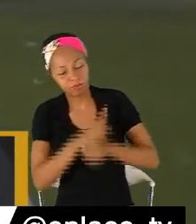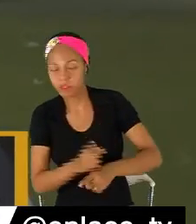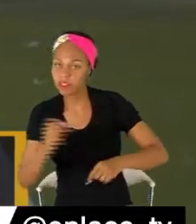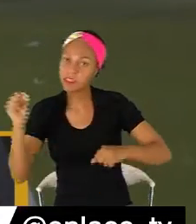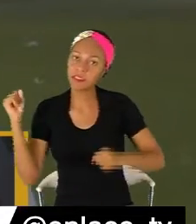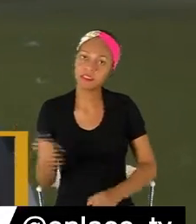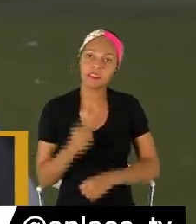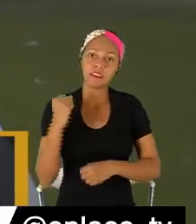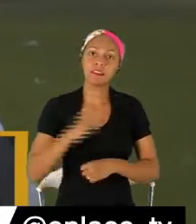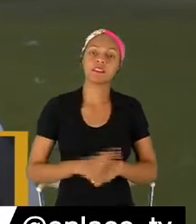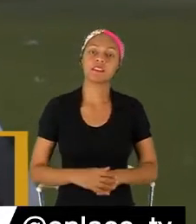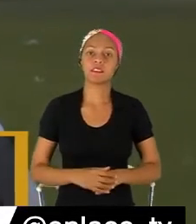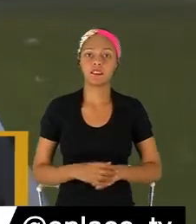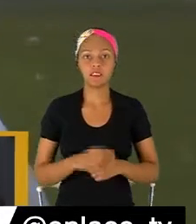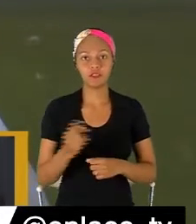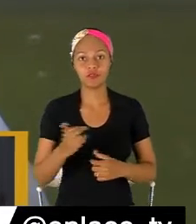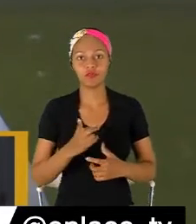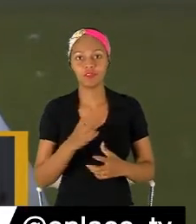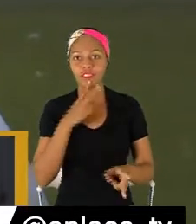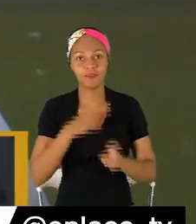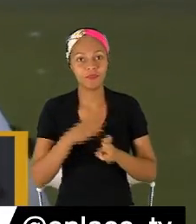tenemos el arco al contrario.